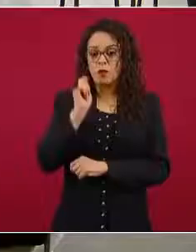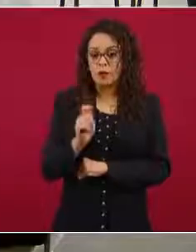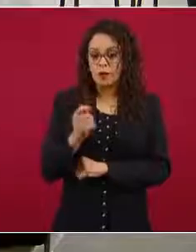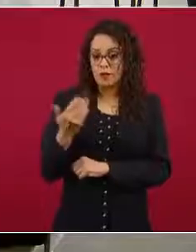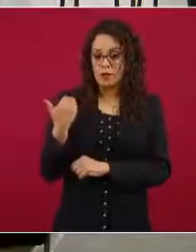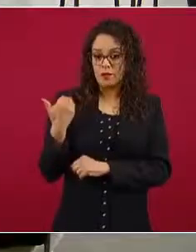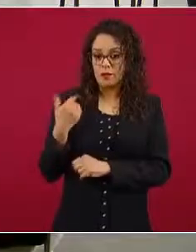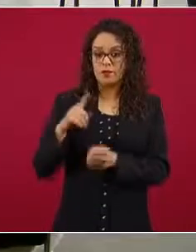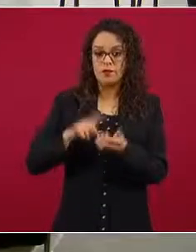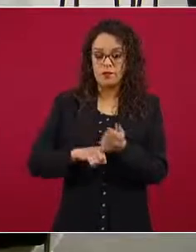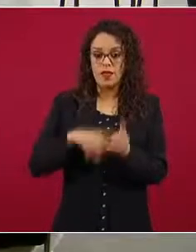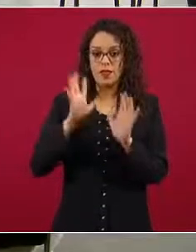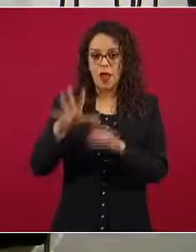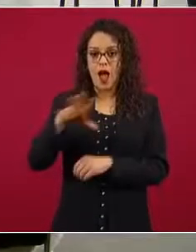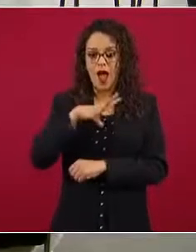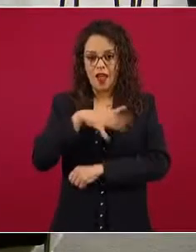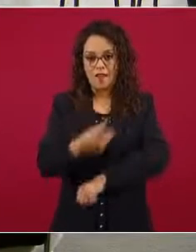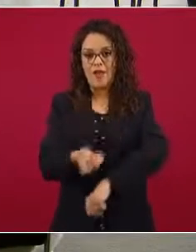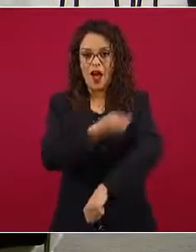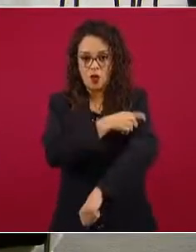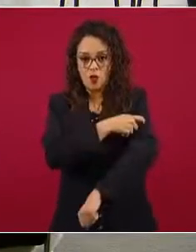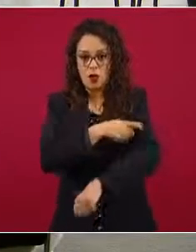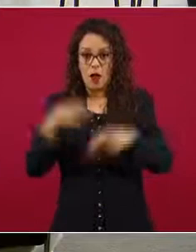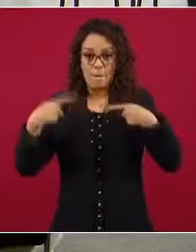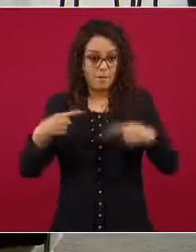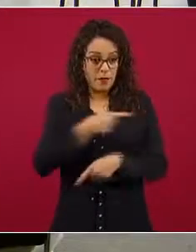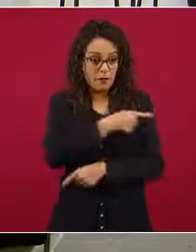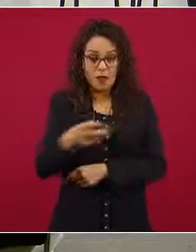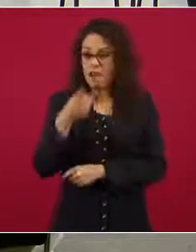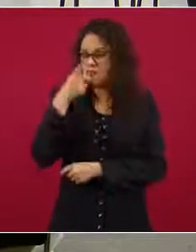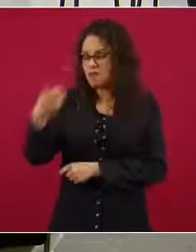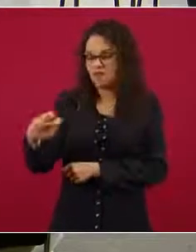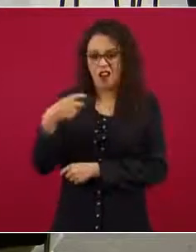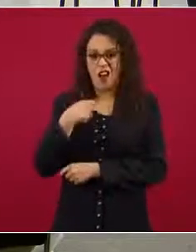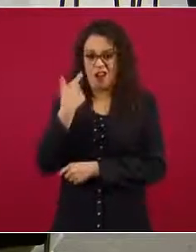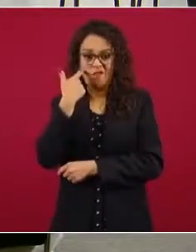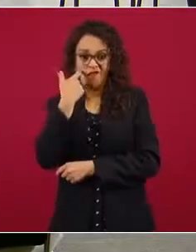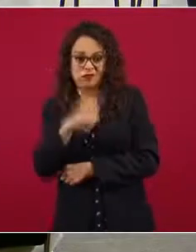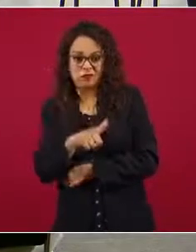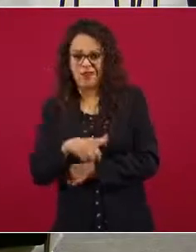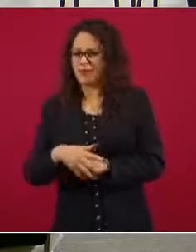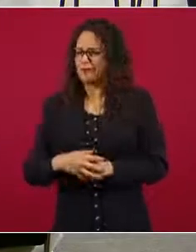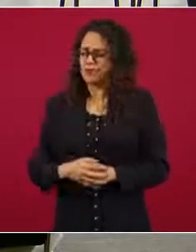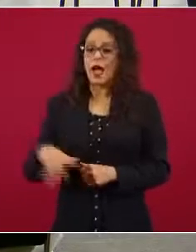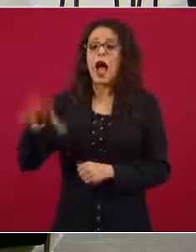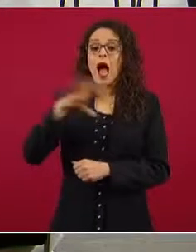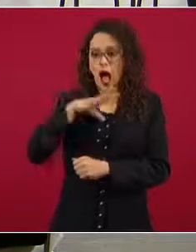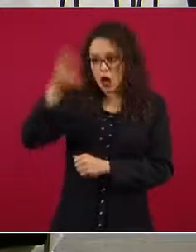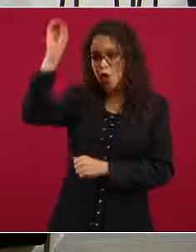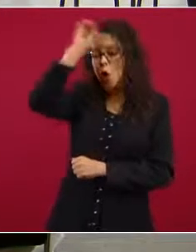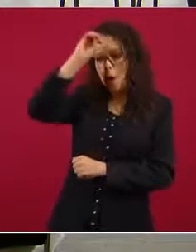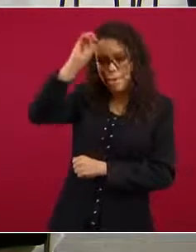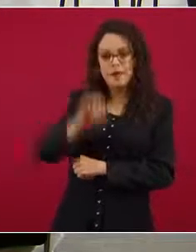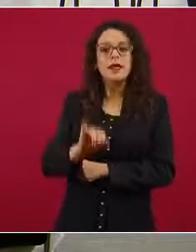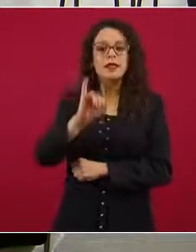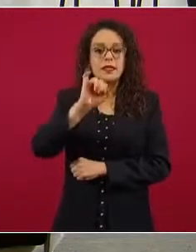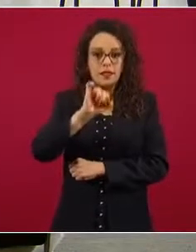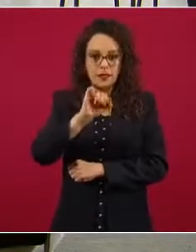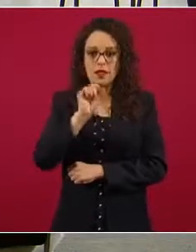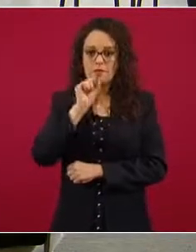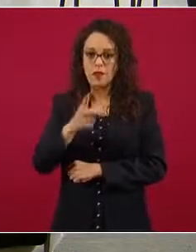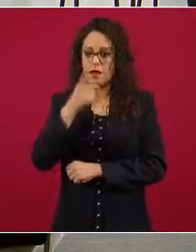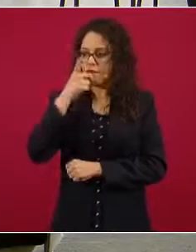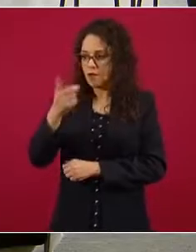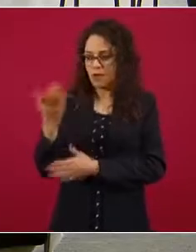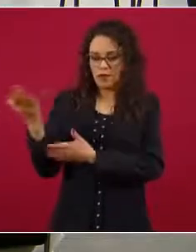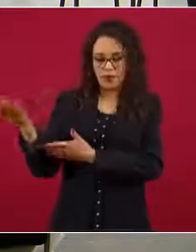reciente introducción de la vacuna COVID, de que la gente diga que no. Hay opiniones y esas opiniones, como ya señala el señor presidente, con